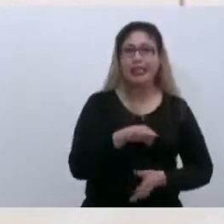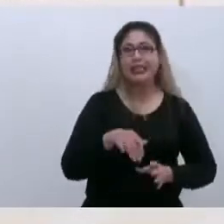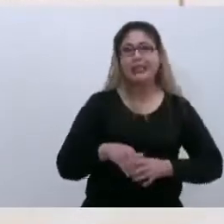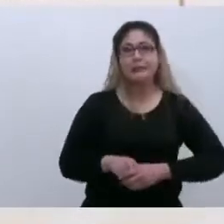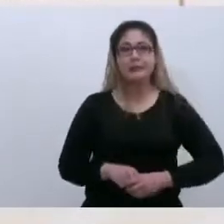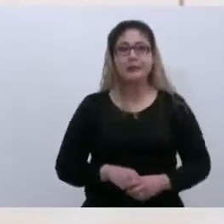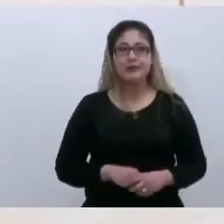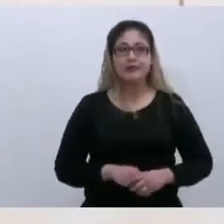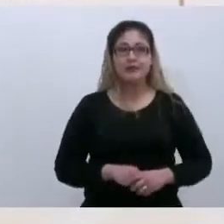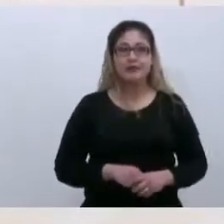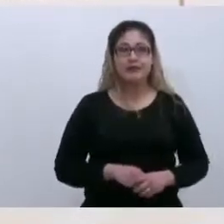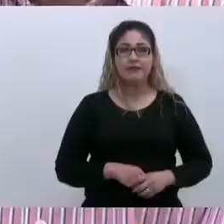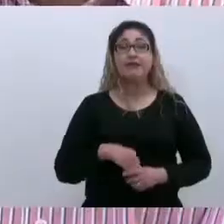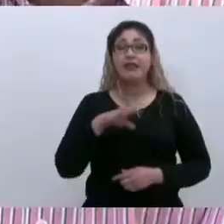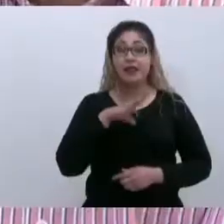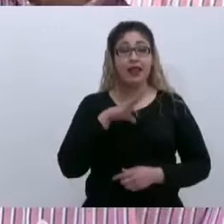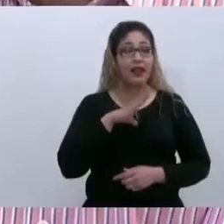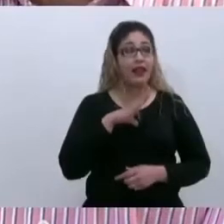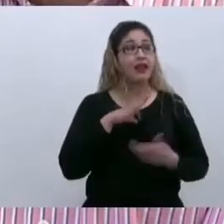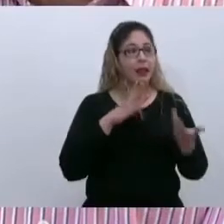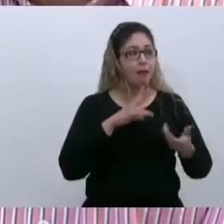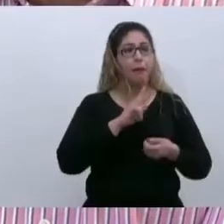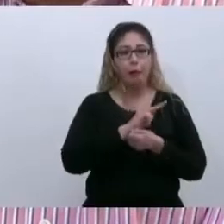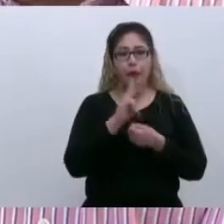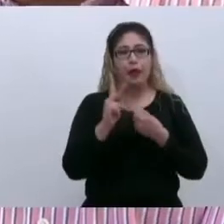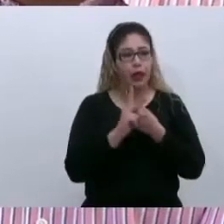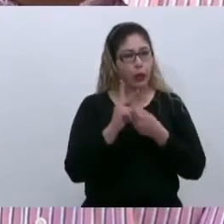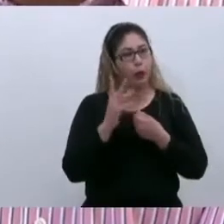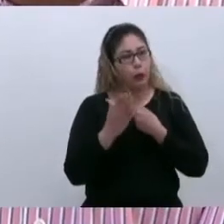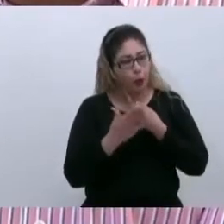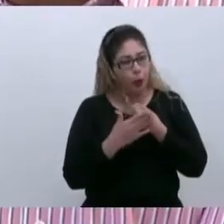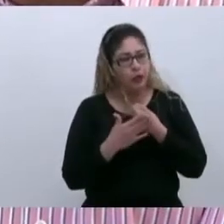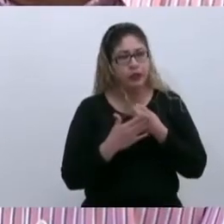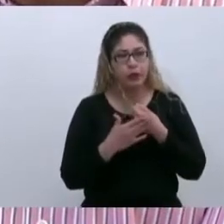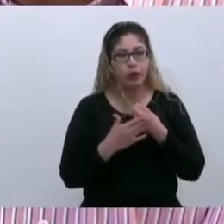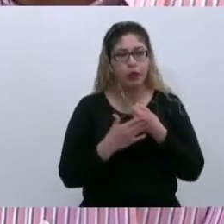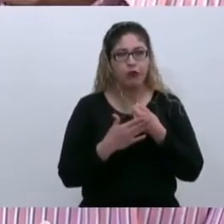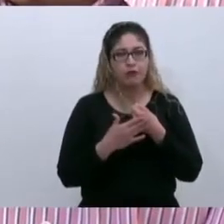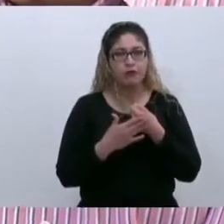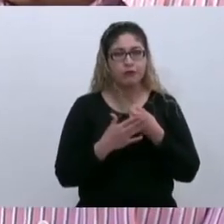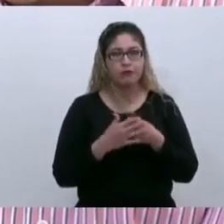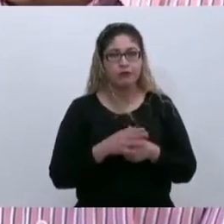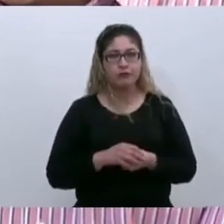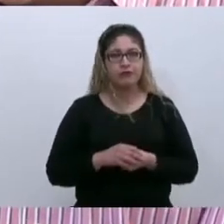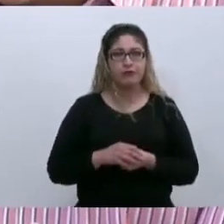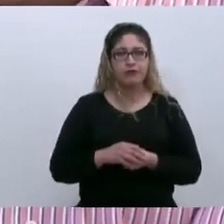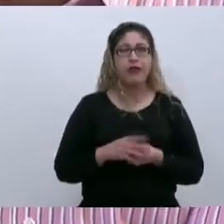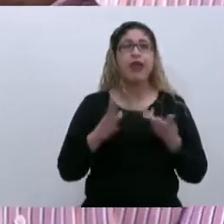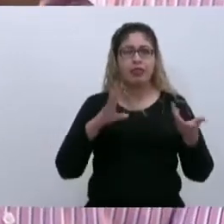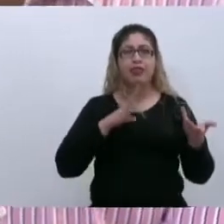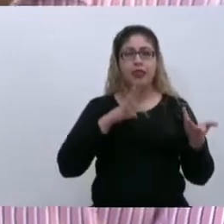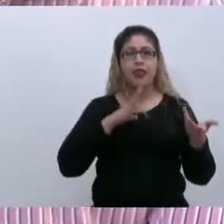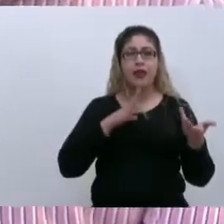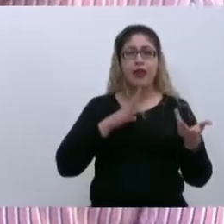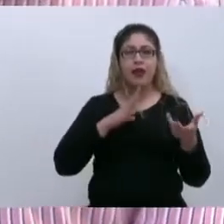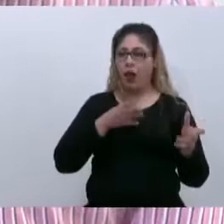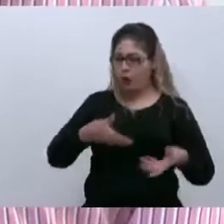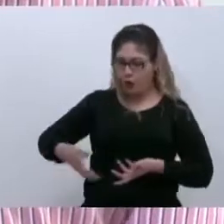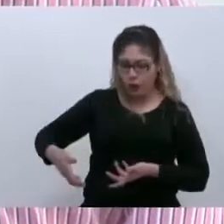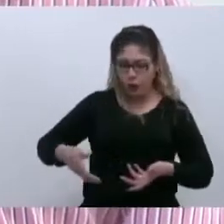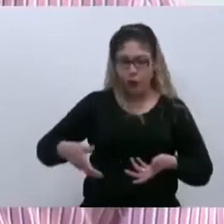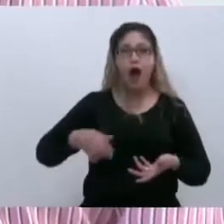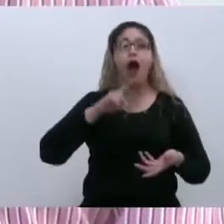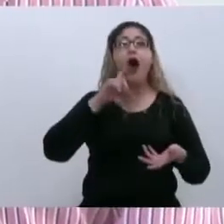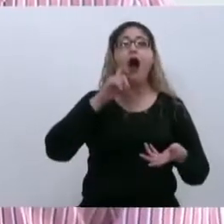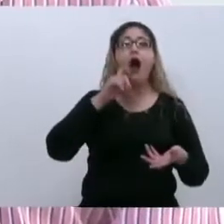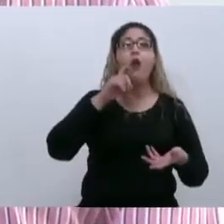inició este proyecto de traer agua de las presas Lázaro Cárdenas, de la presa